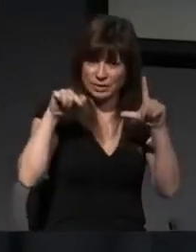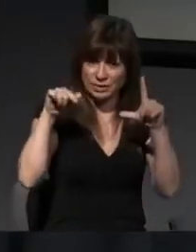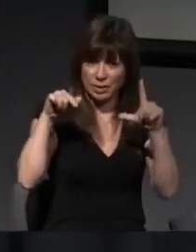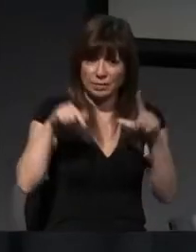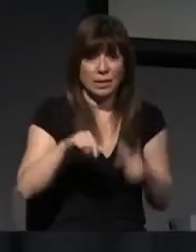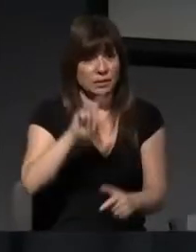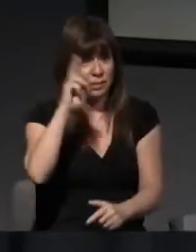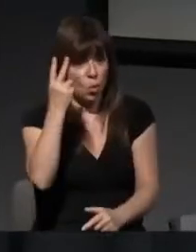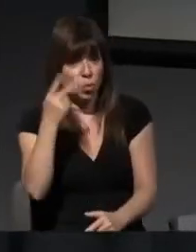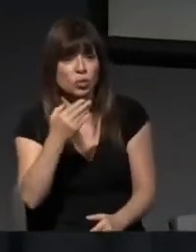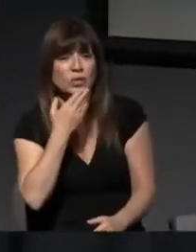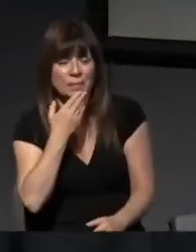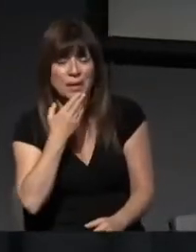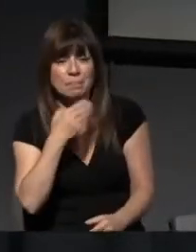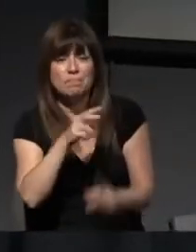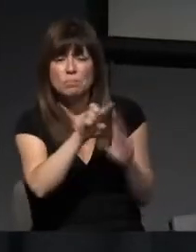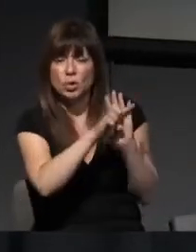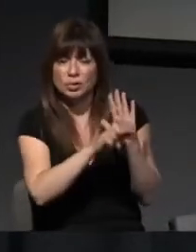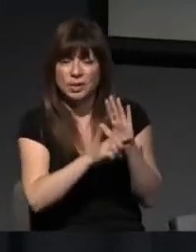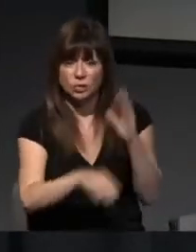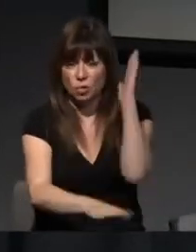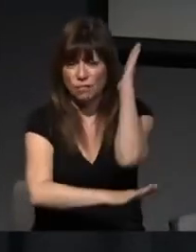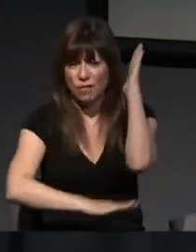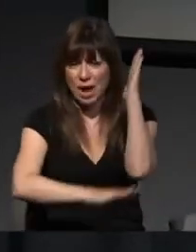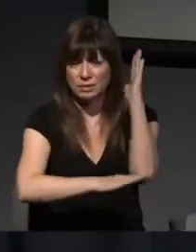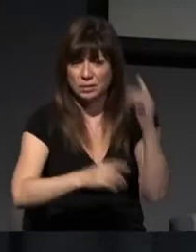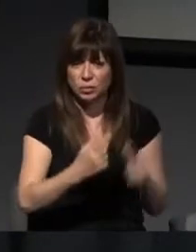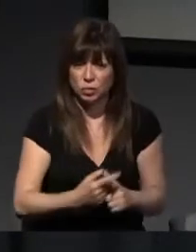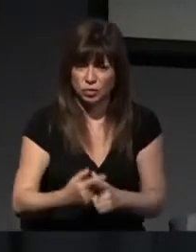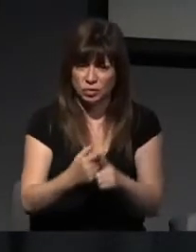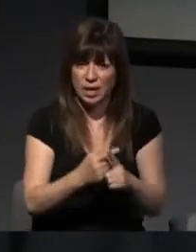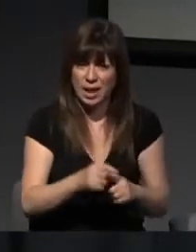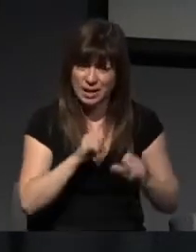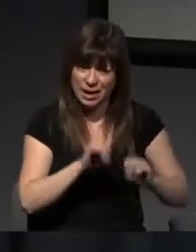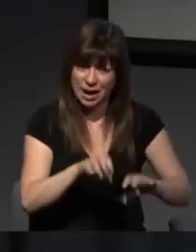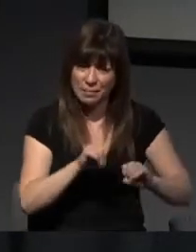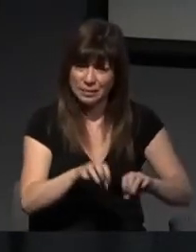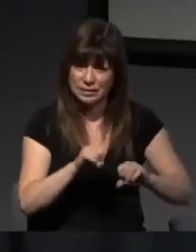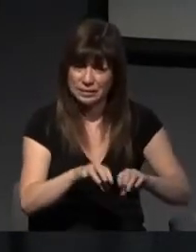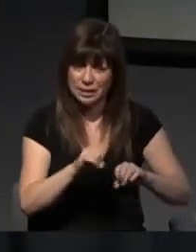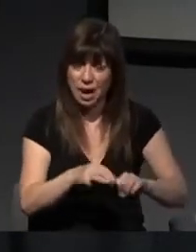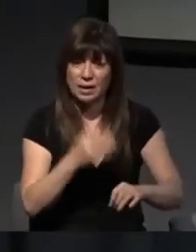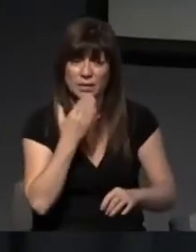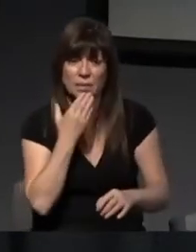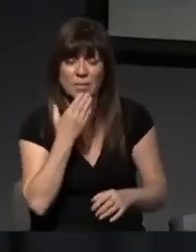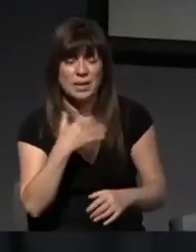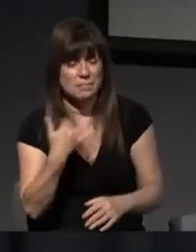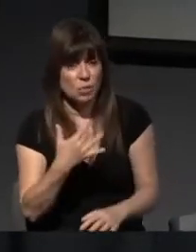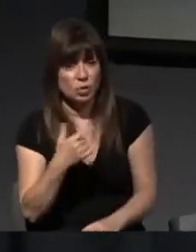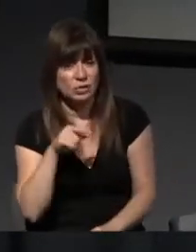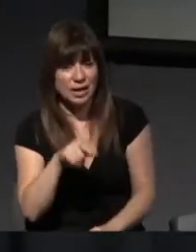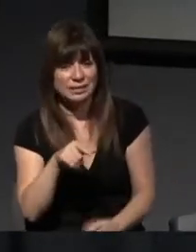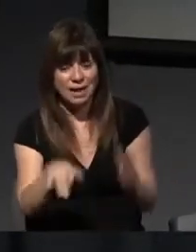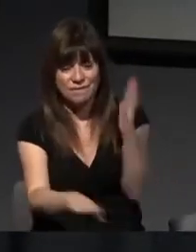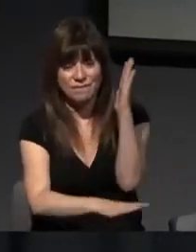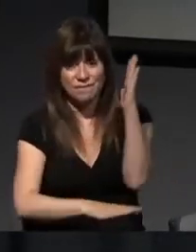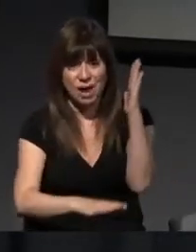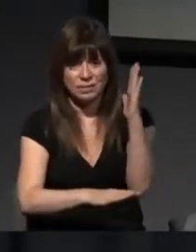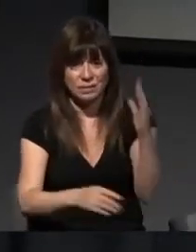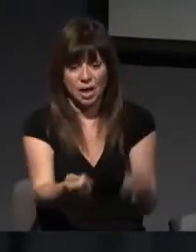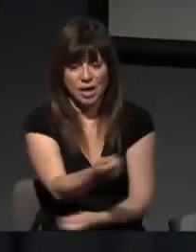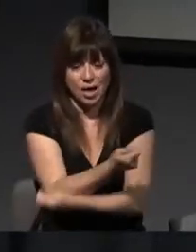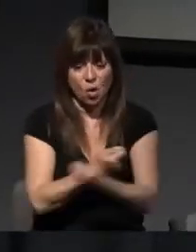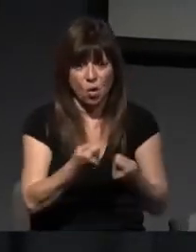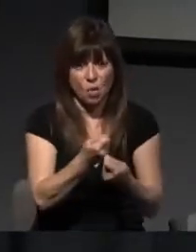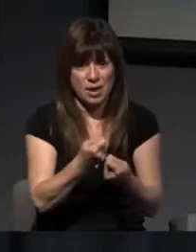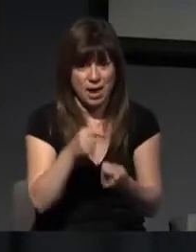base social, que básicamente fue capacitar y certificar a los recicladores de base, que son la base de la economía circular,